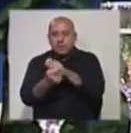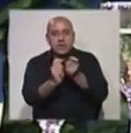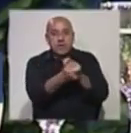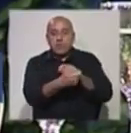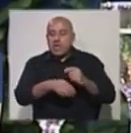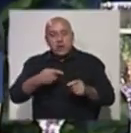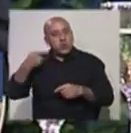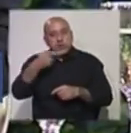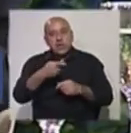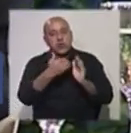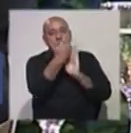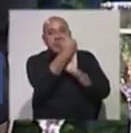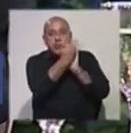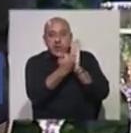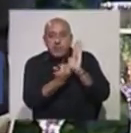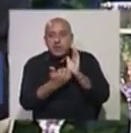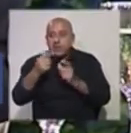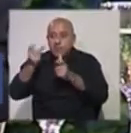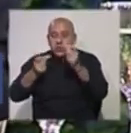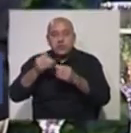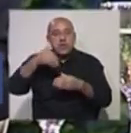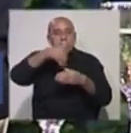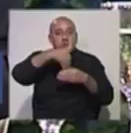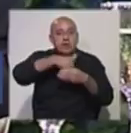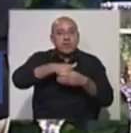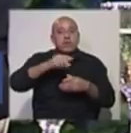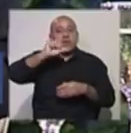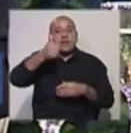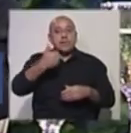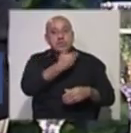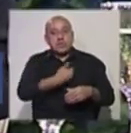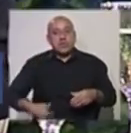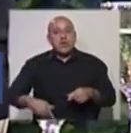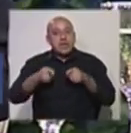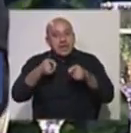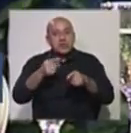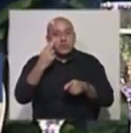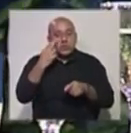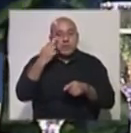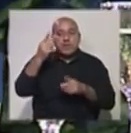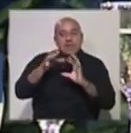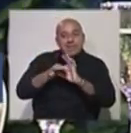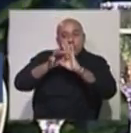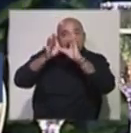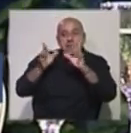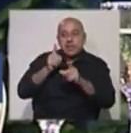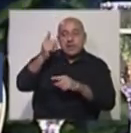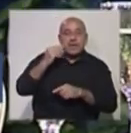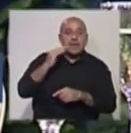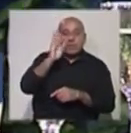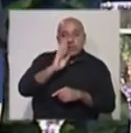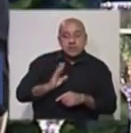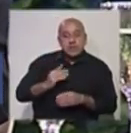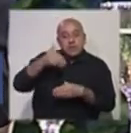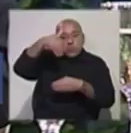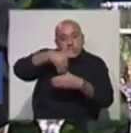que fue el programa que la gente votó para que ganara una presidenta. Eso es el problema de la democracia brasilera. Que la gente votó una presidenta y